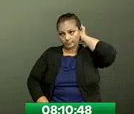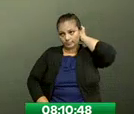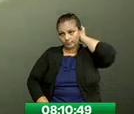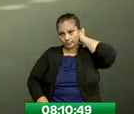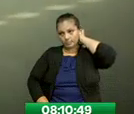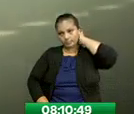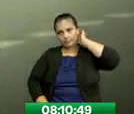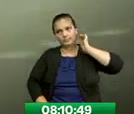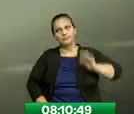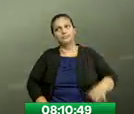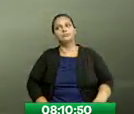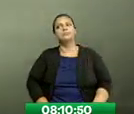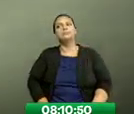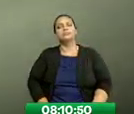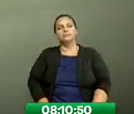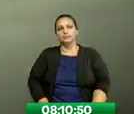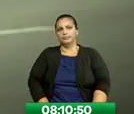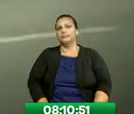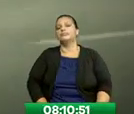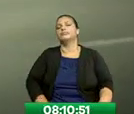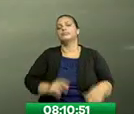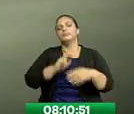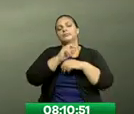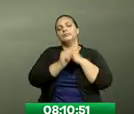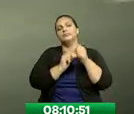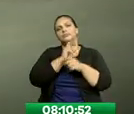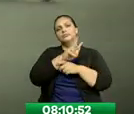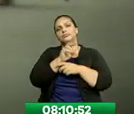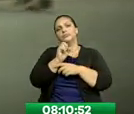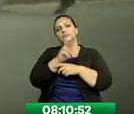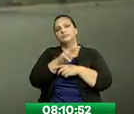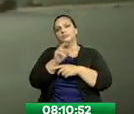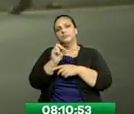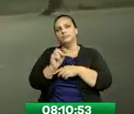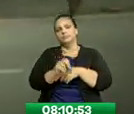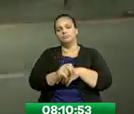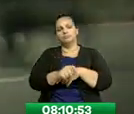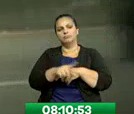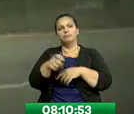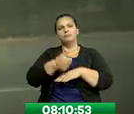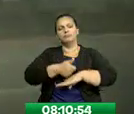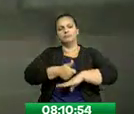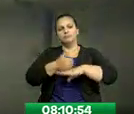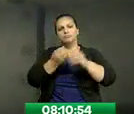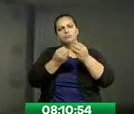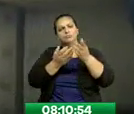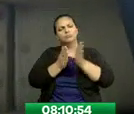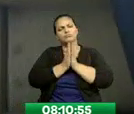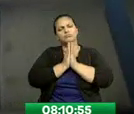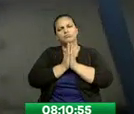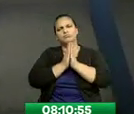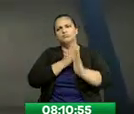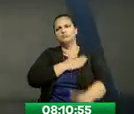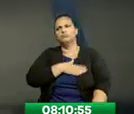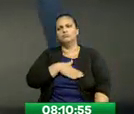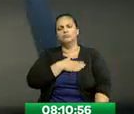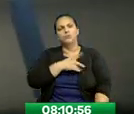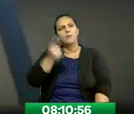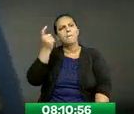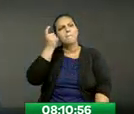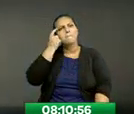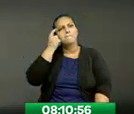barreras. En todo caso, para este 2020 se espera que la ciudadanía tome conciencia y se evite hechos